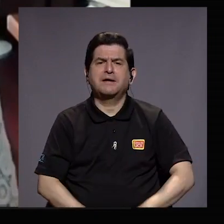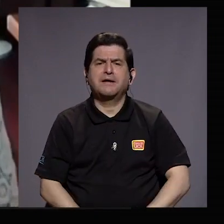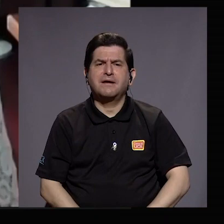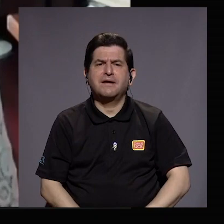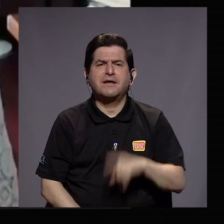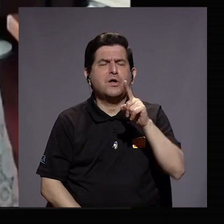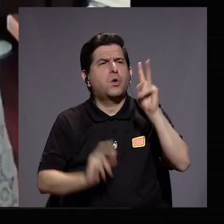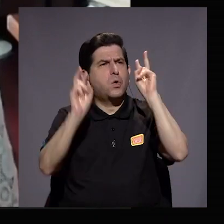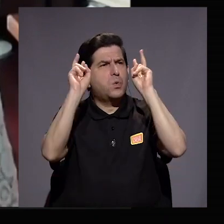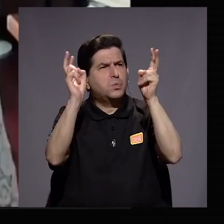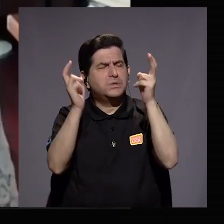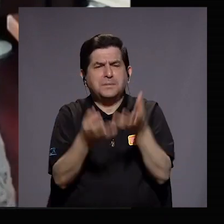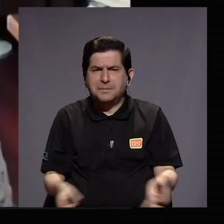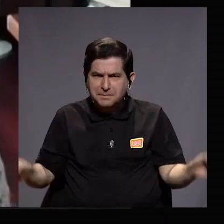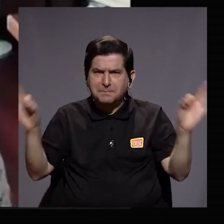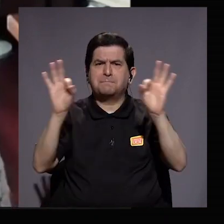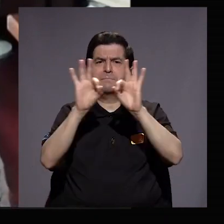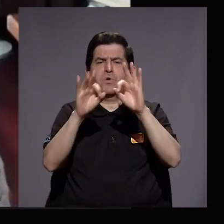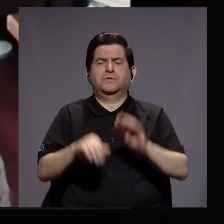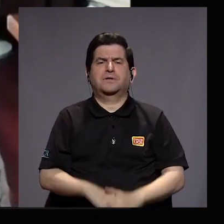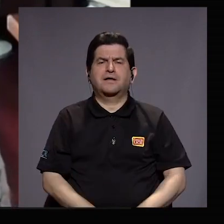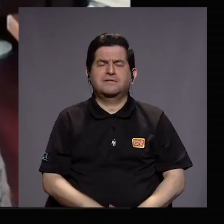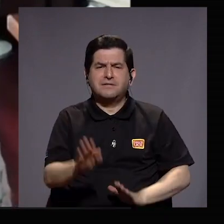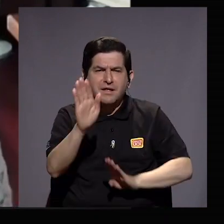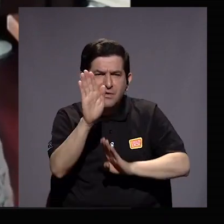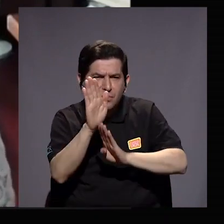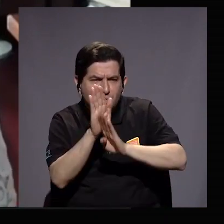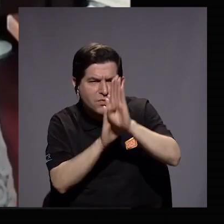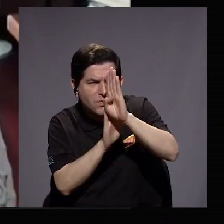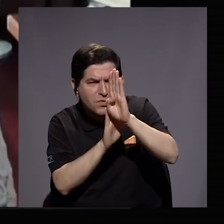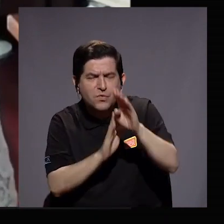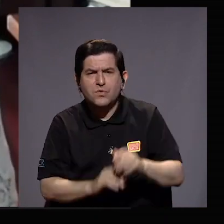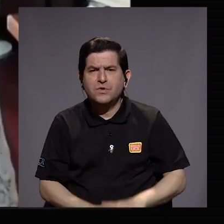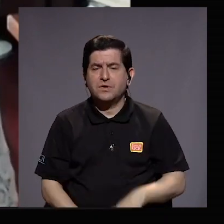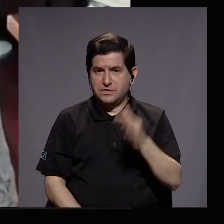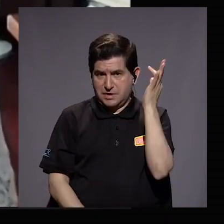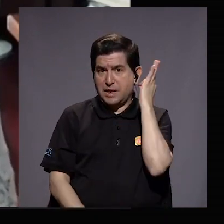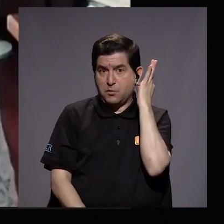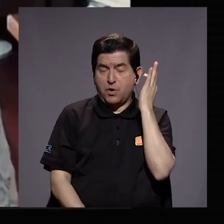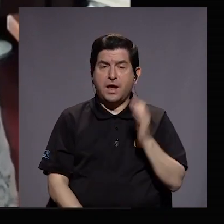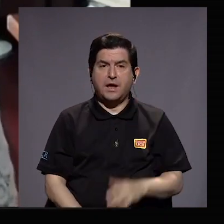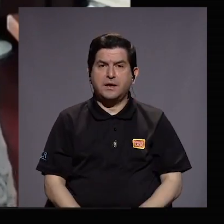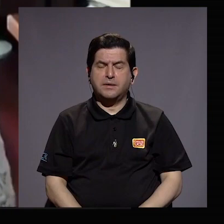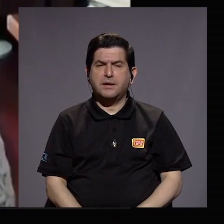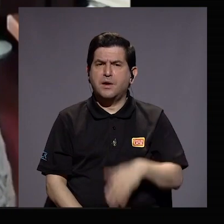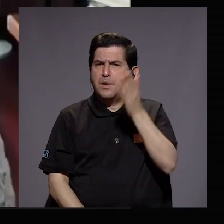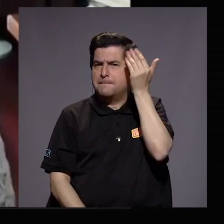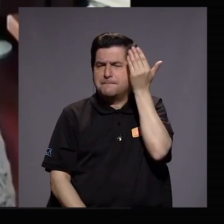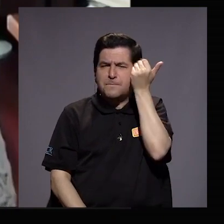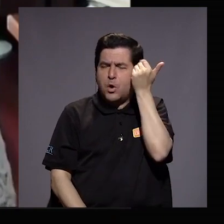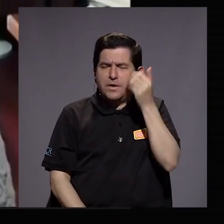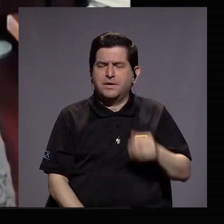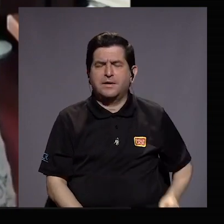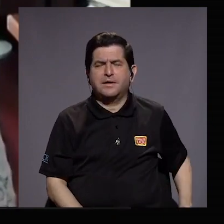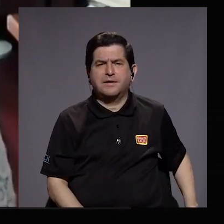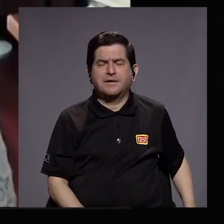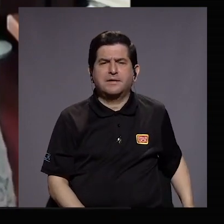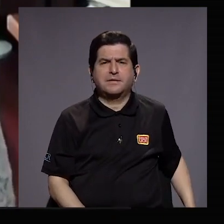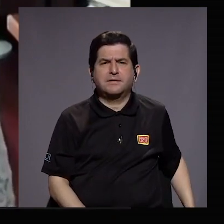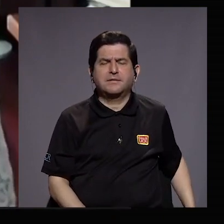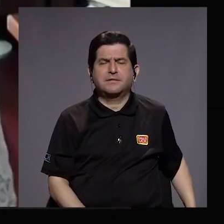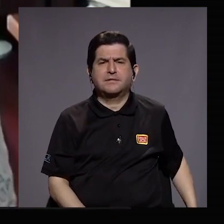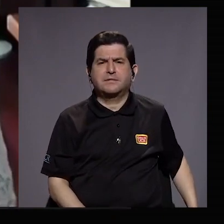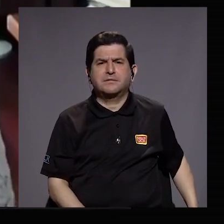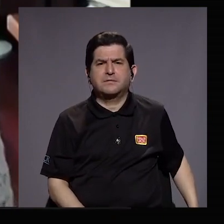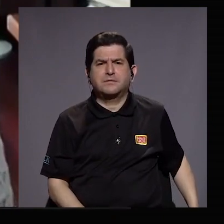una materia importante para el desenvolvimiento de la mujer, porque